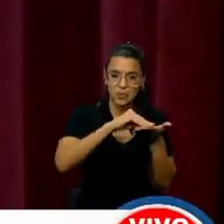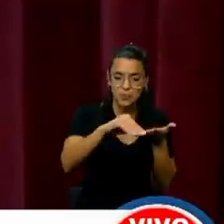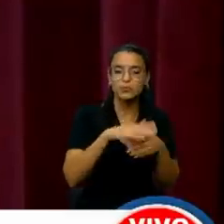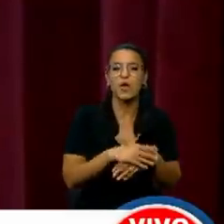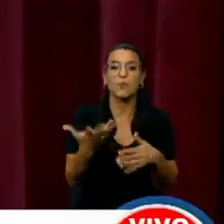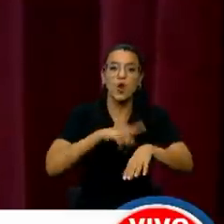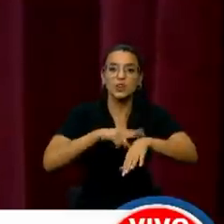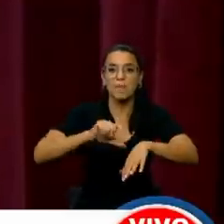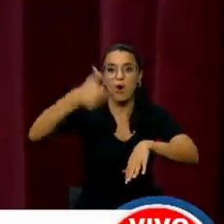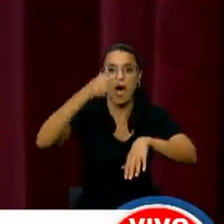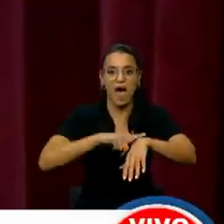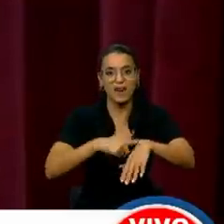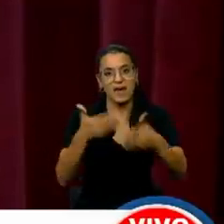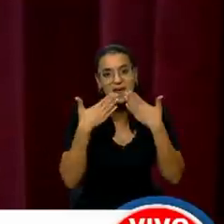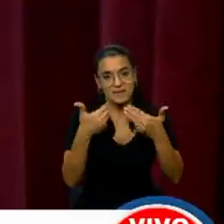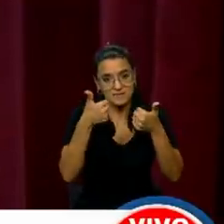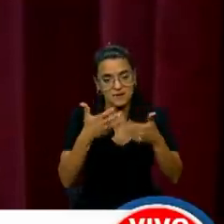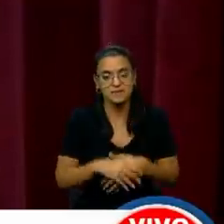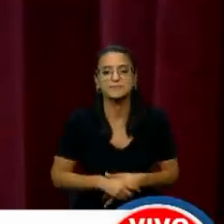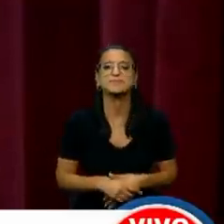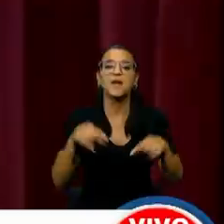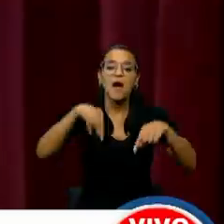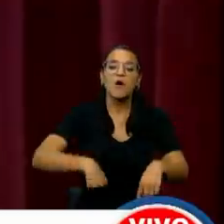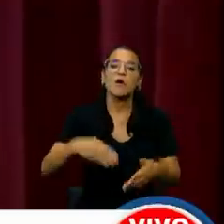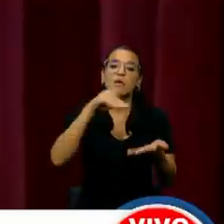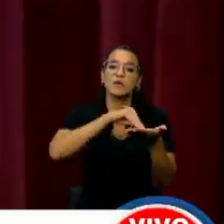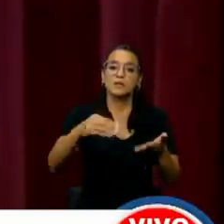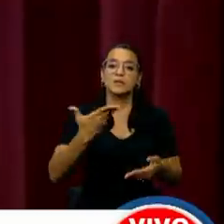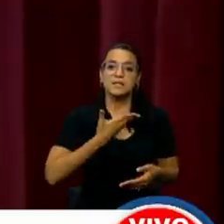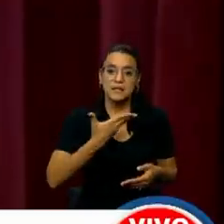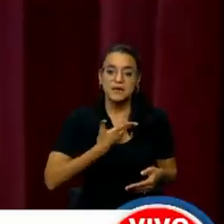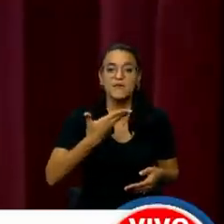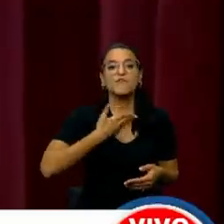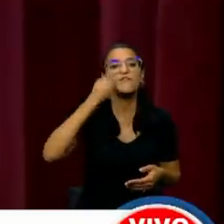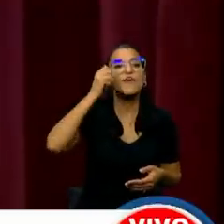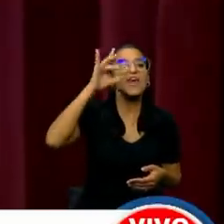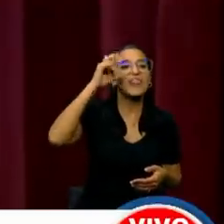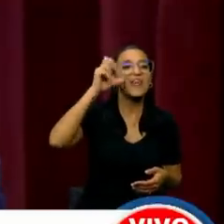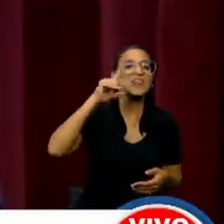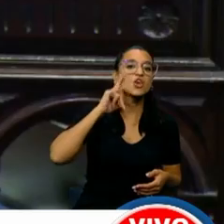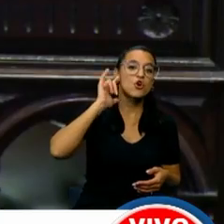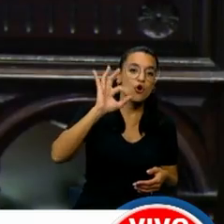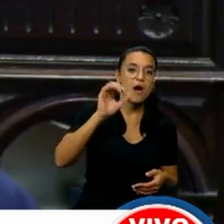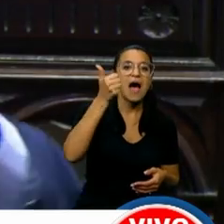ahorro del tiempo sobre todo tiene la palabra el diputado por la provincia de santa fe federico angelini